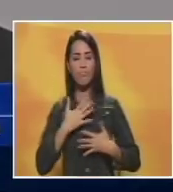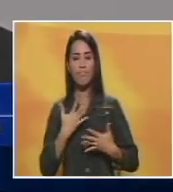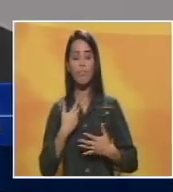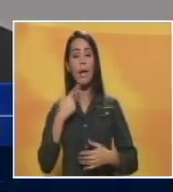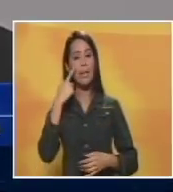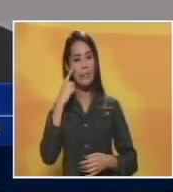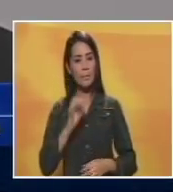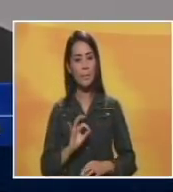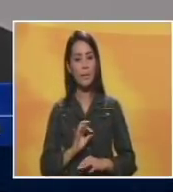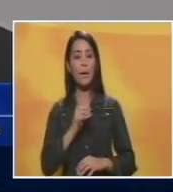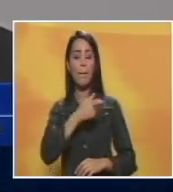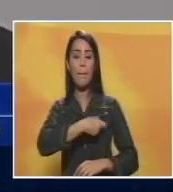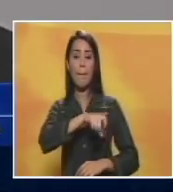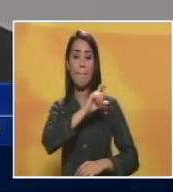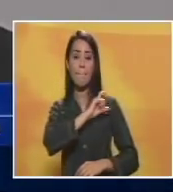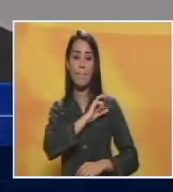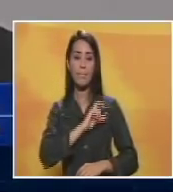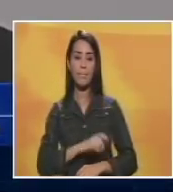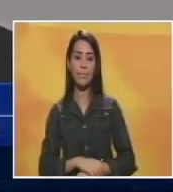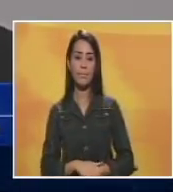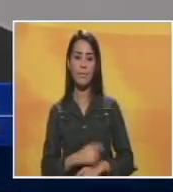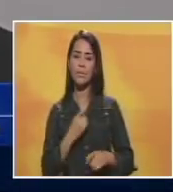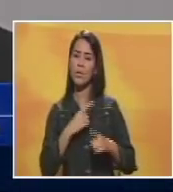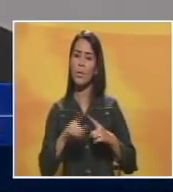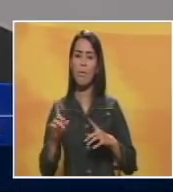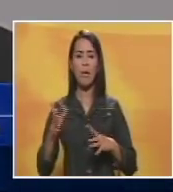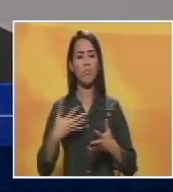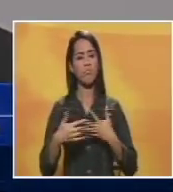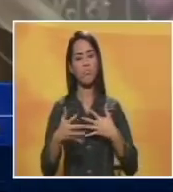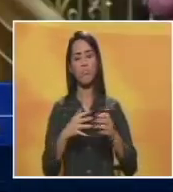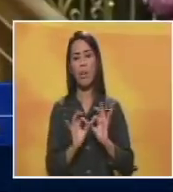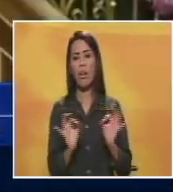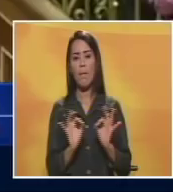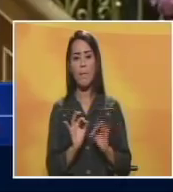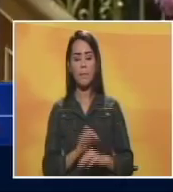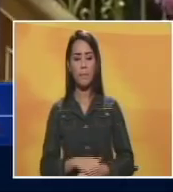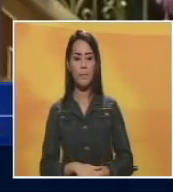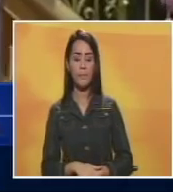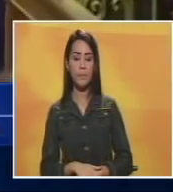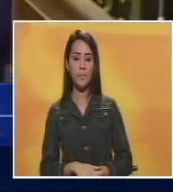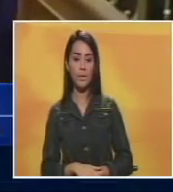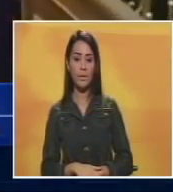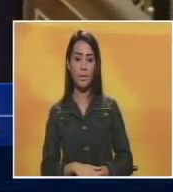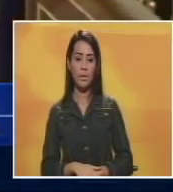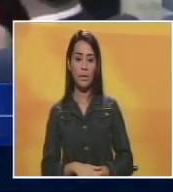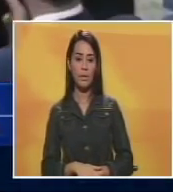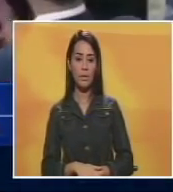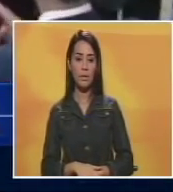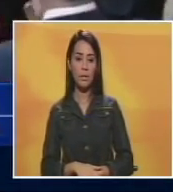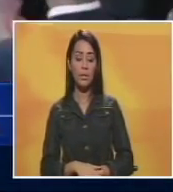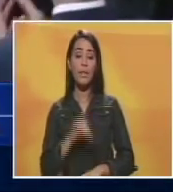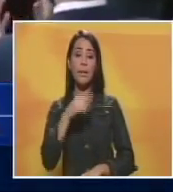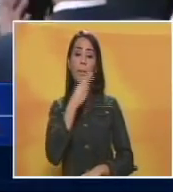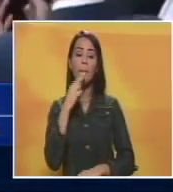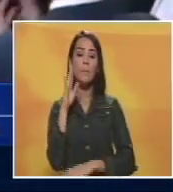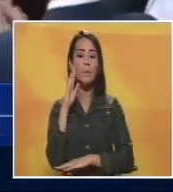también para España. Y lo demás no importa nada. El mandatario saliente prometió lealtad a su sustituto y anunció